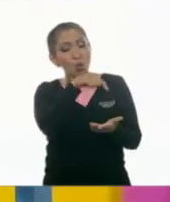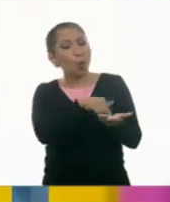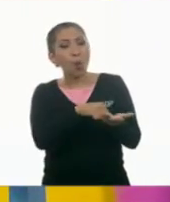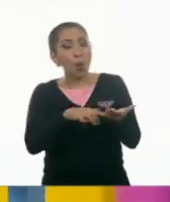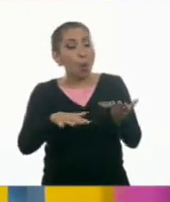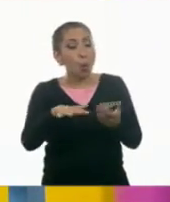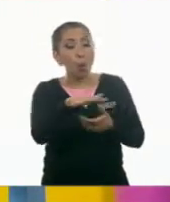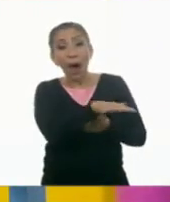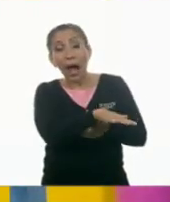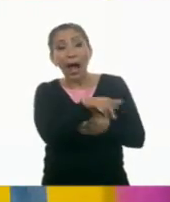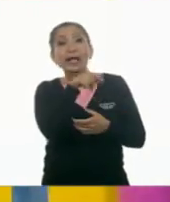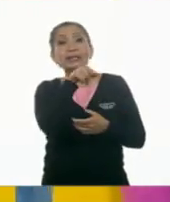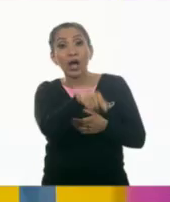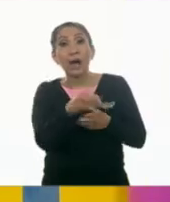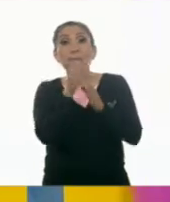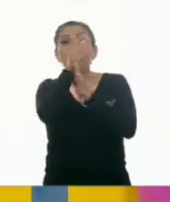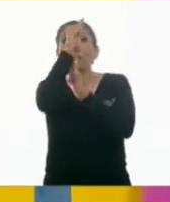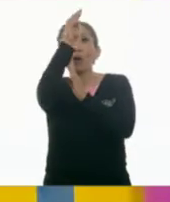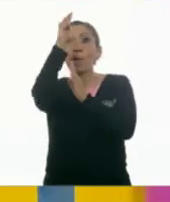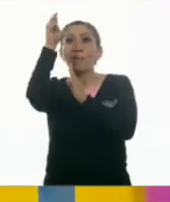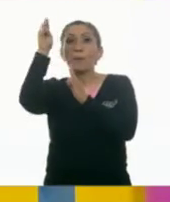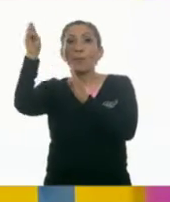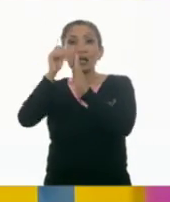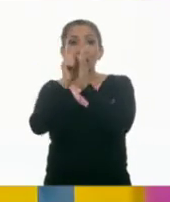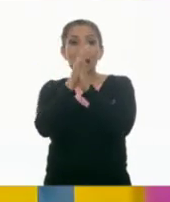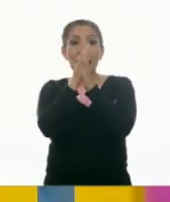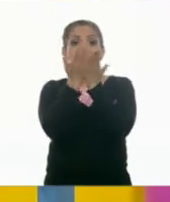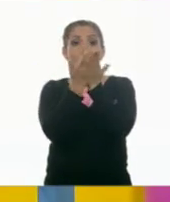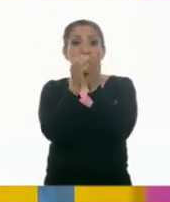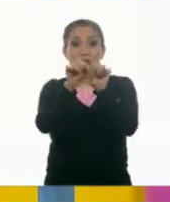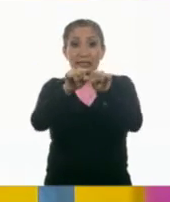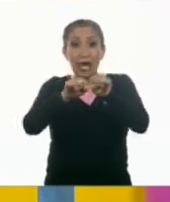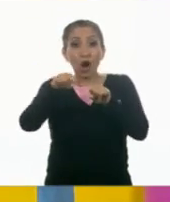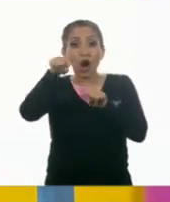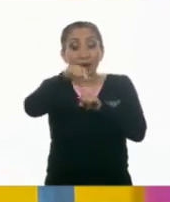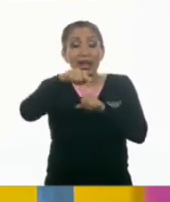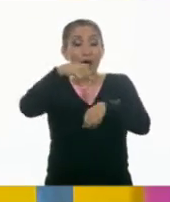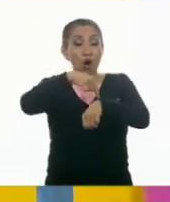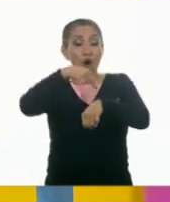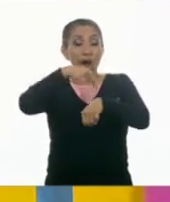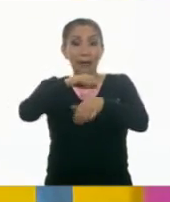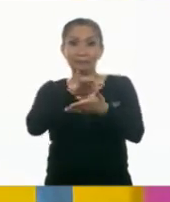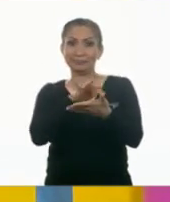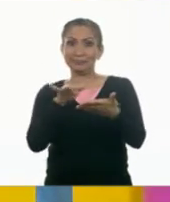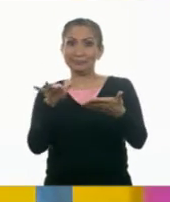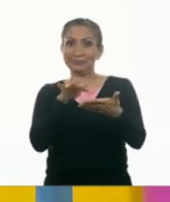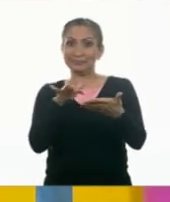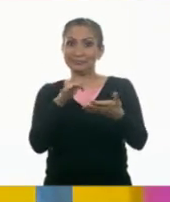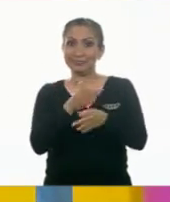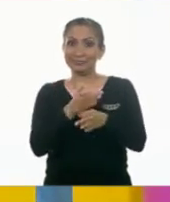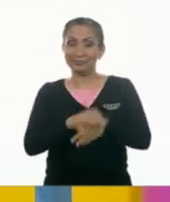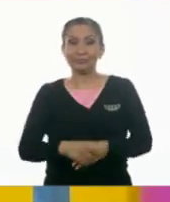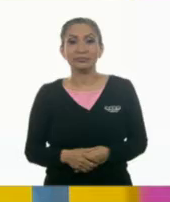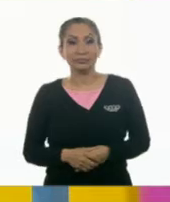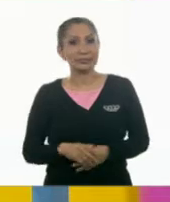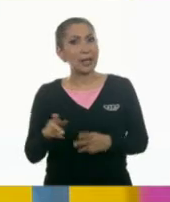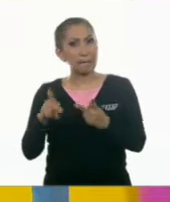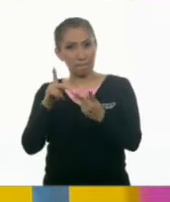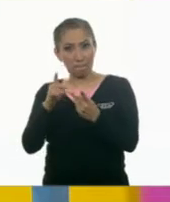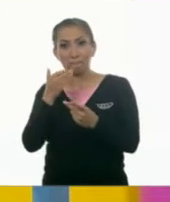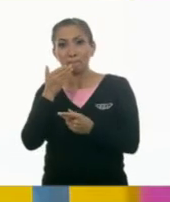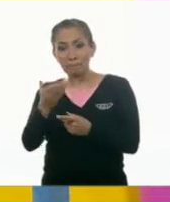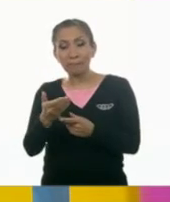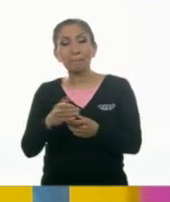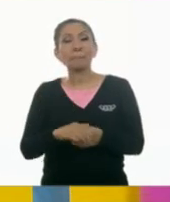lugar donde ponen los libros en el salón porque es la hora de leer. Perfecto. Muy